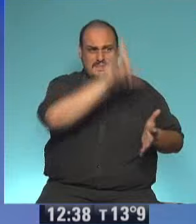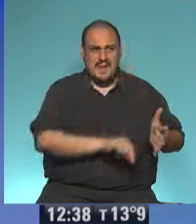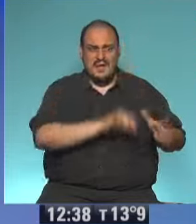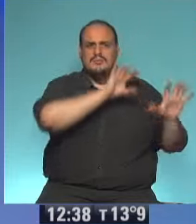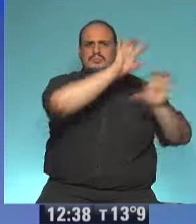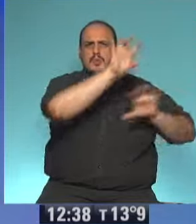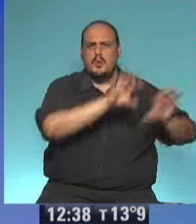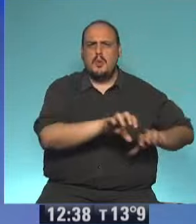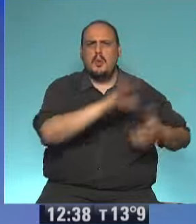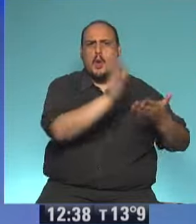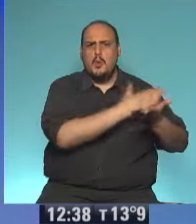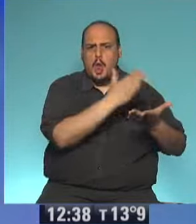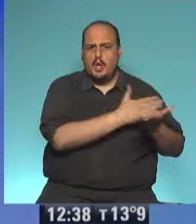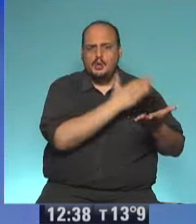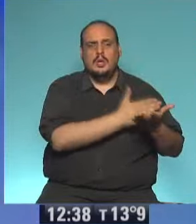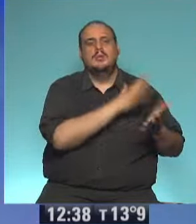veces porque